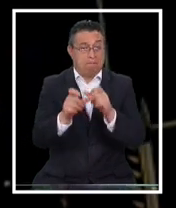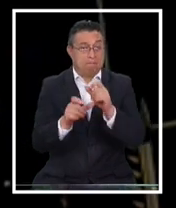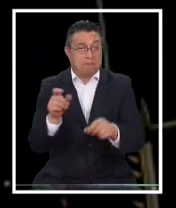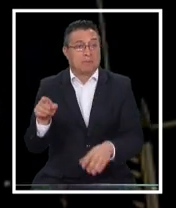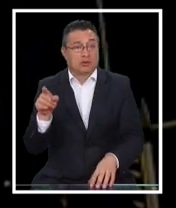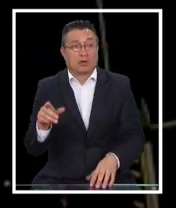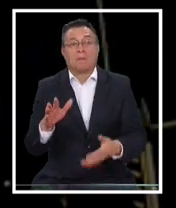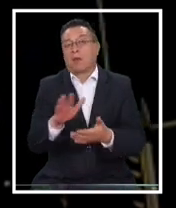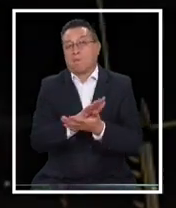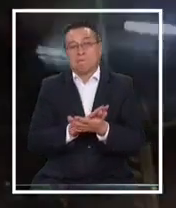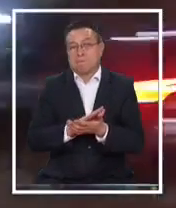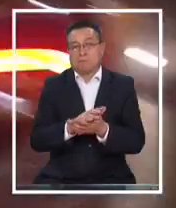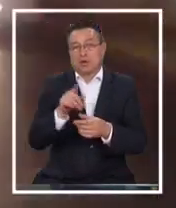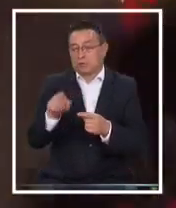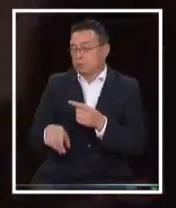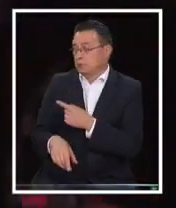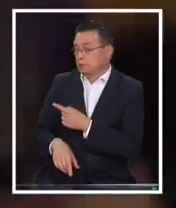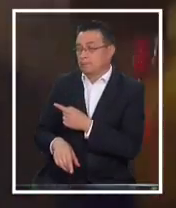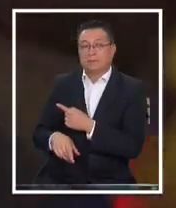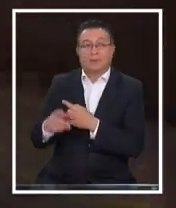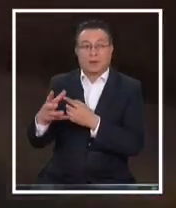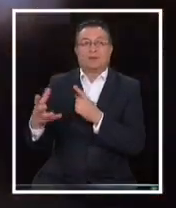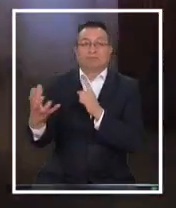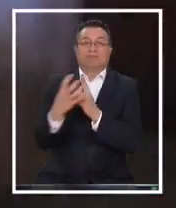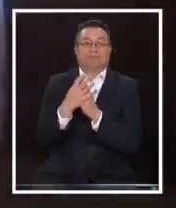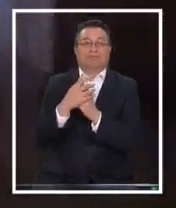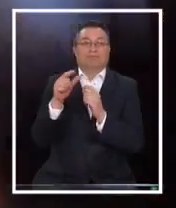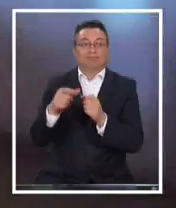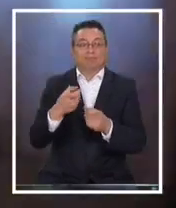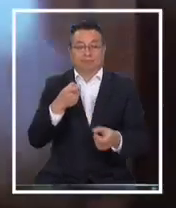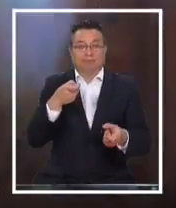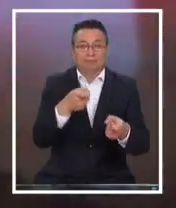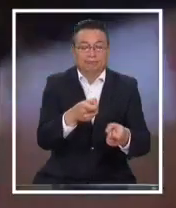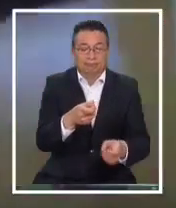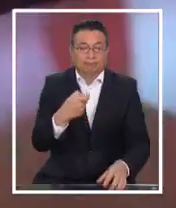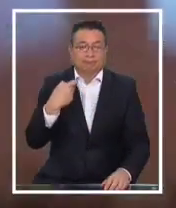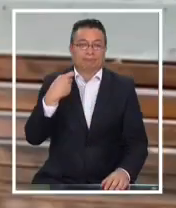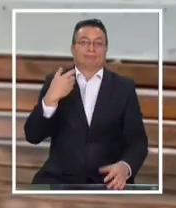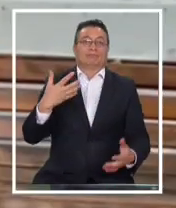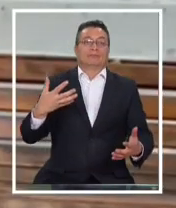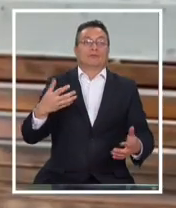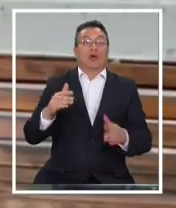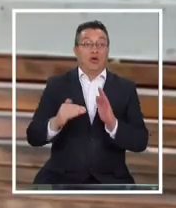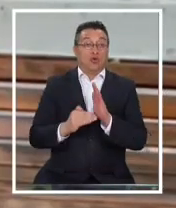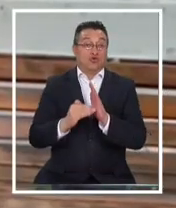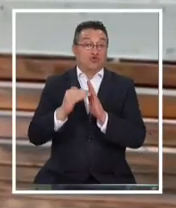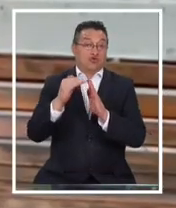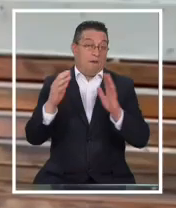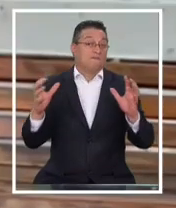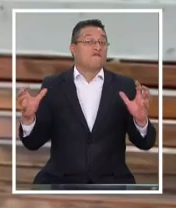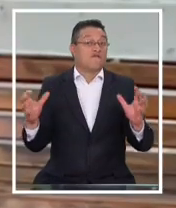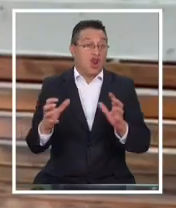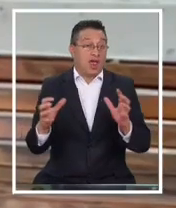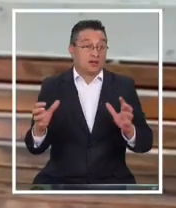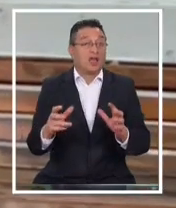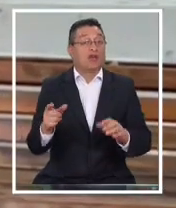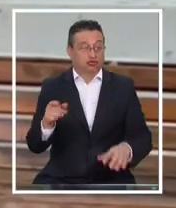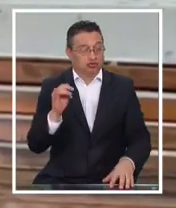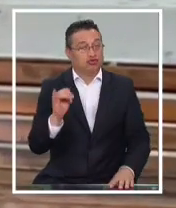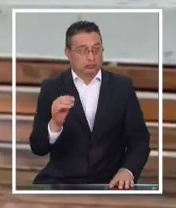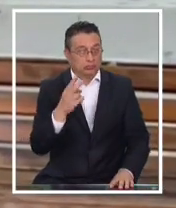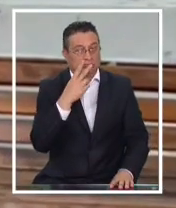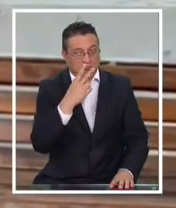delincuentes. Por ejemplo, en este caso, intimidaron con armas. Hemos visto un aumento en la violencia de los